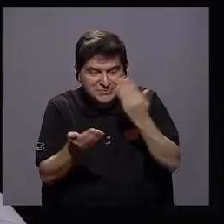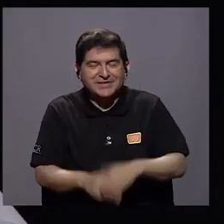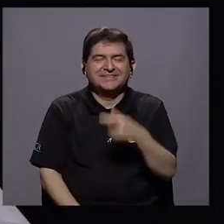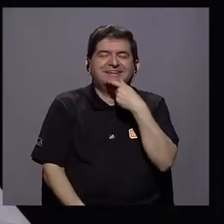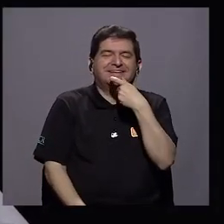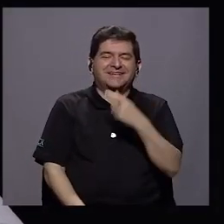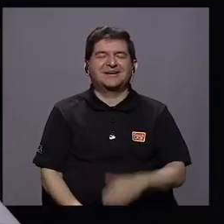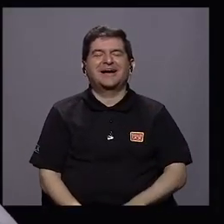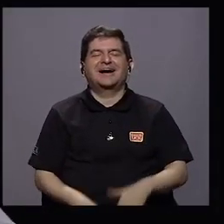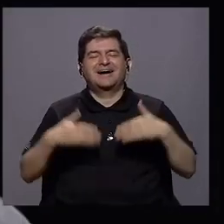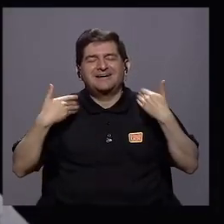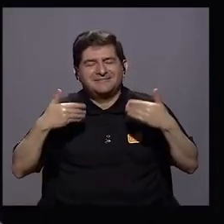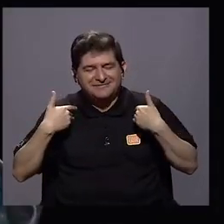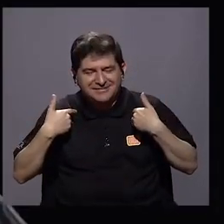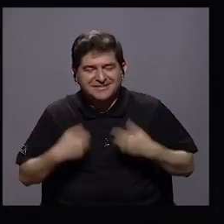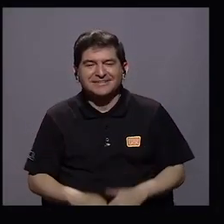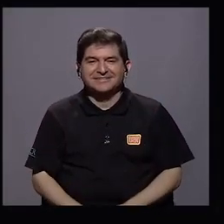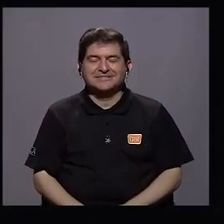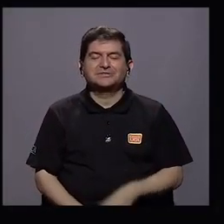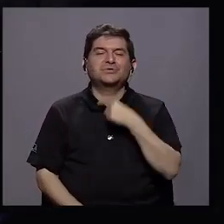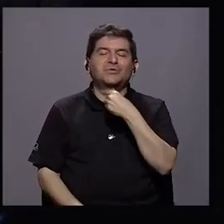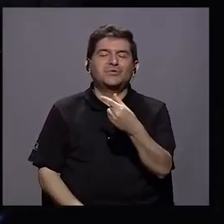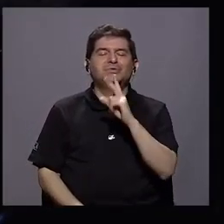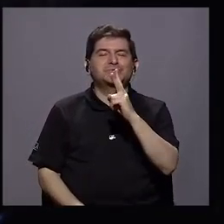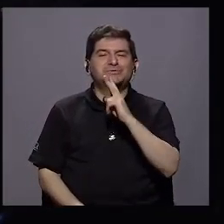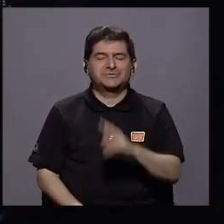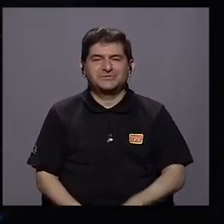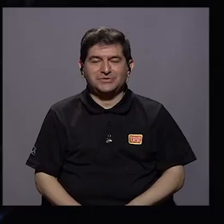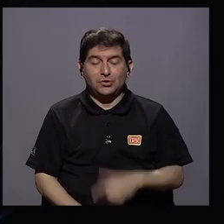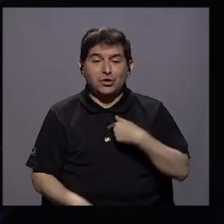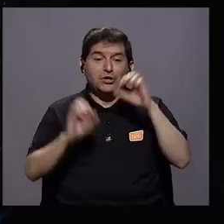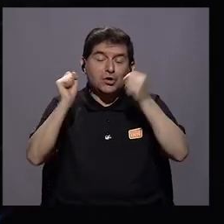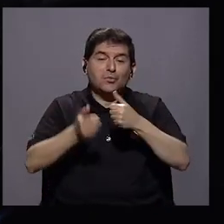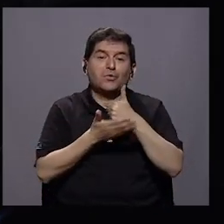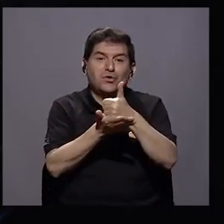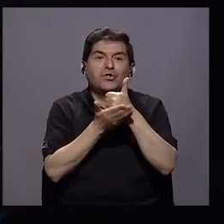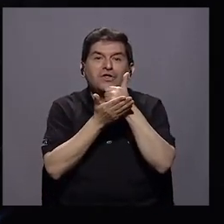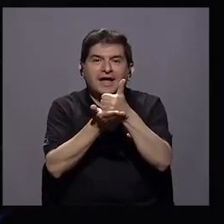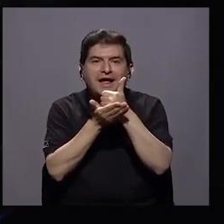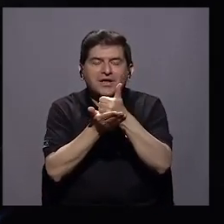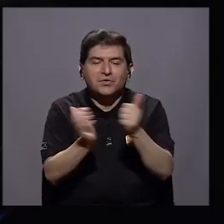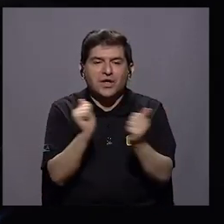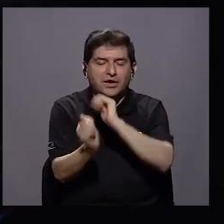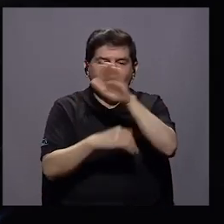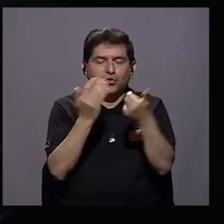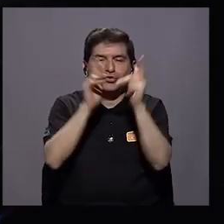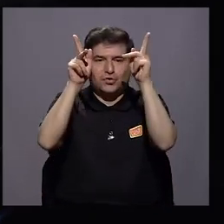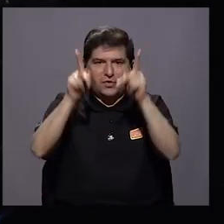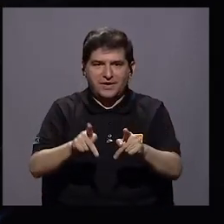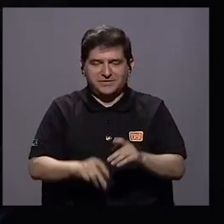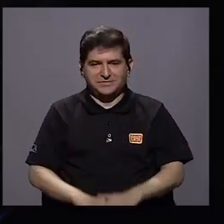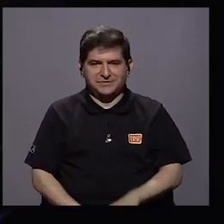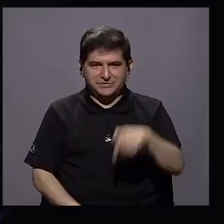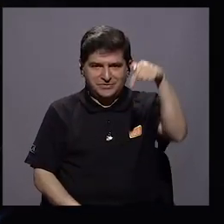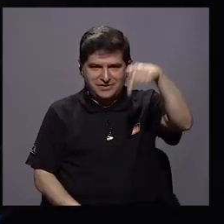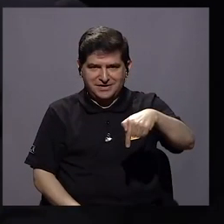Me ha encantado, en serio, la conversación. Don Marlon, ha sido muy claro. Un gusto, verdaderamente, y espero haber podido contribuir con todos los